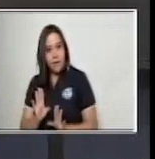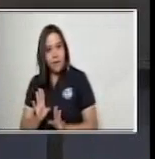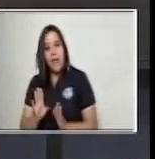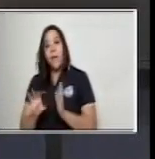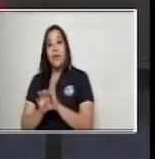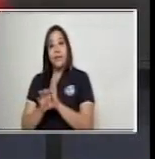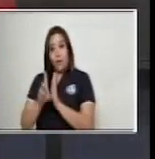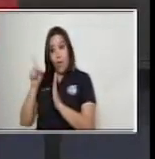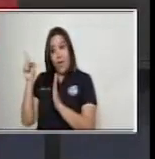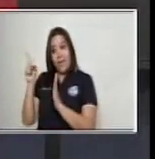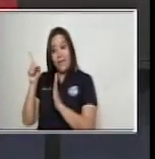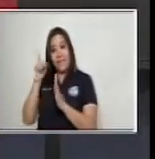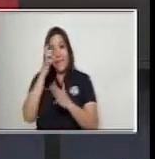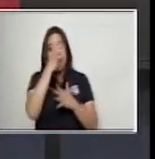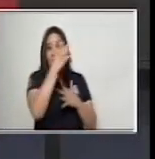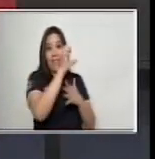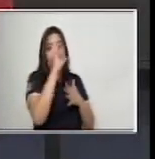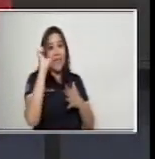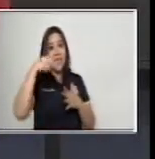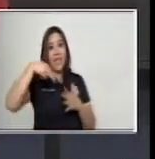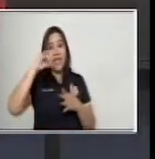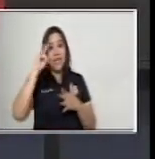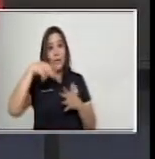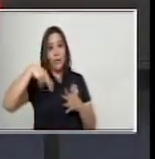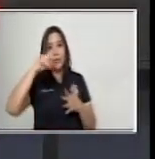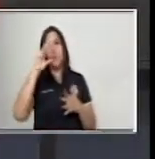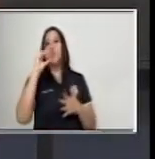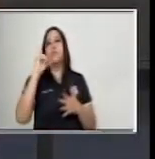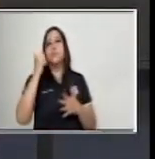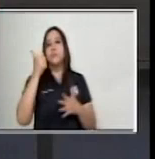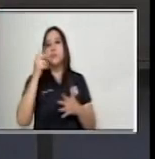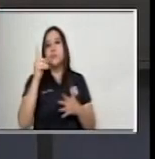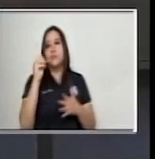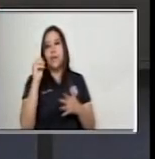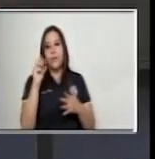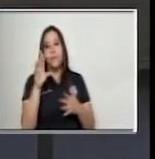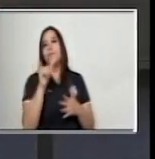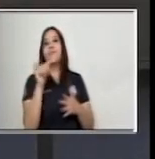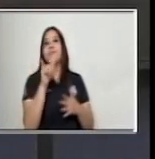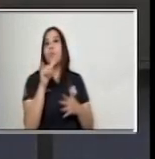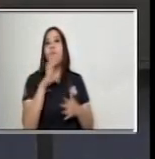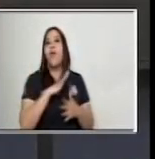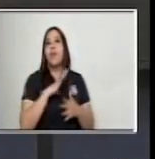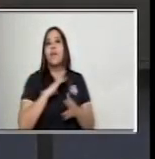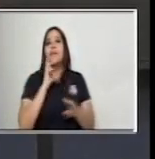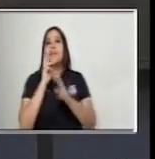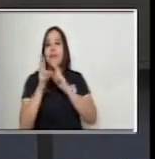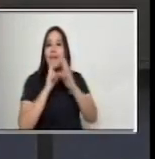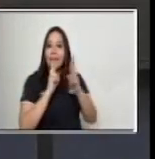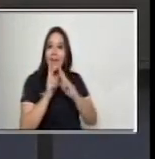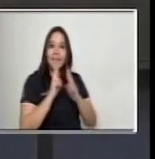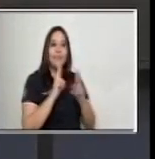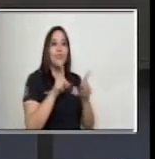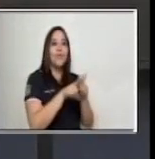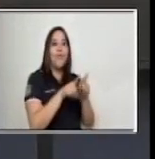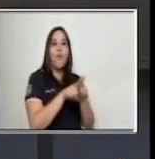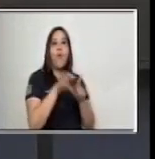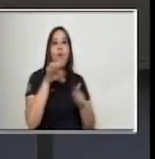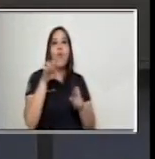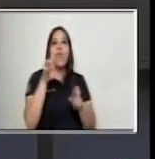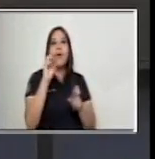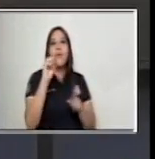Estos enunciados están relacionados con el tema las proposiciones.